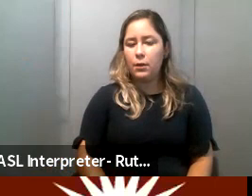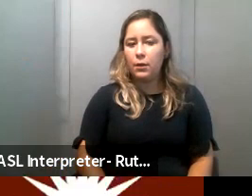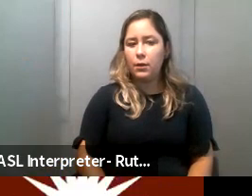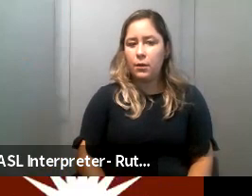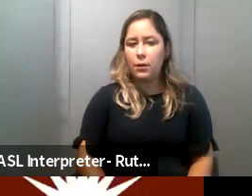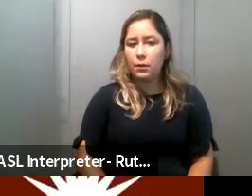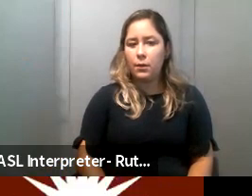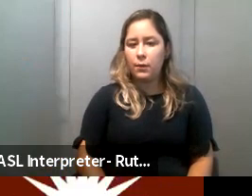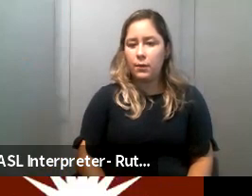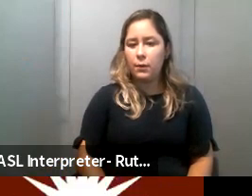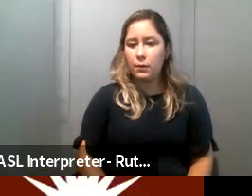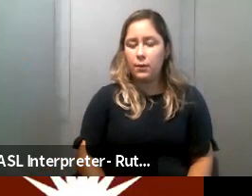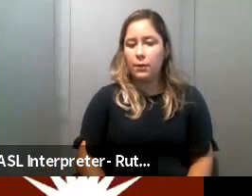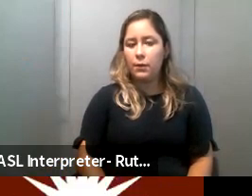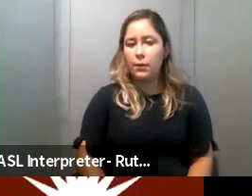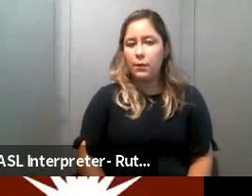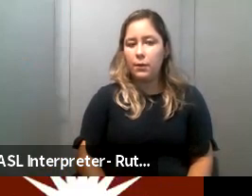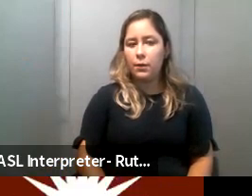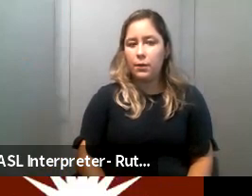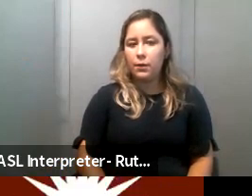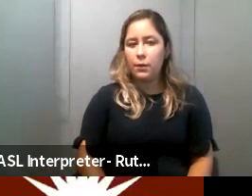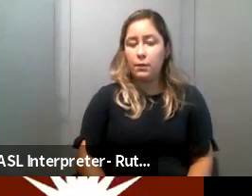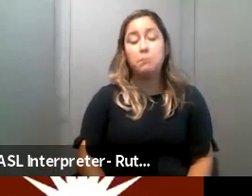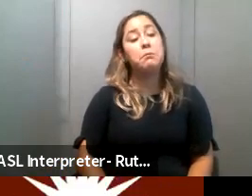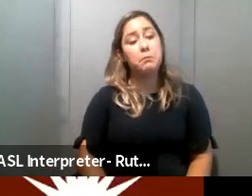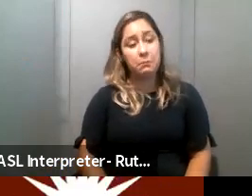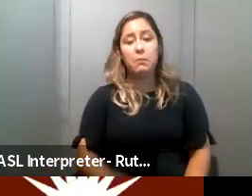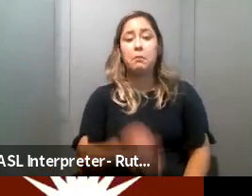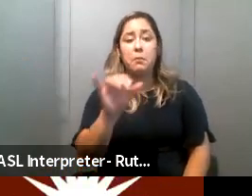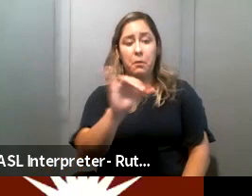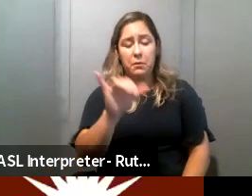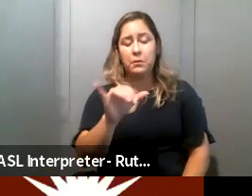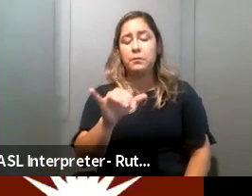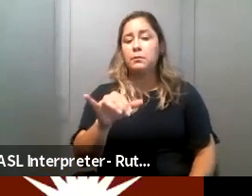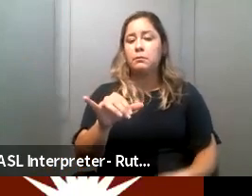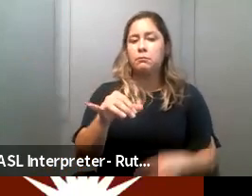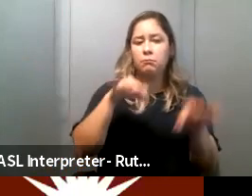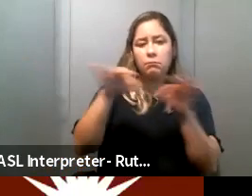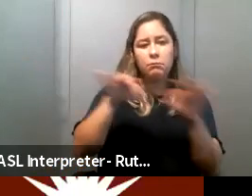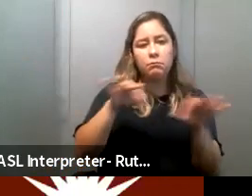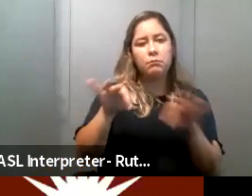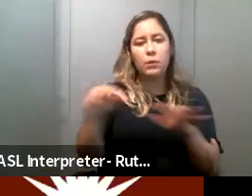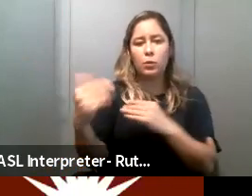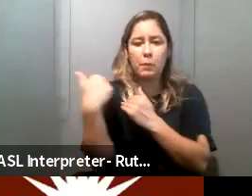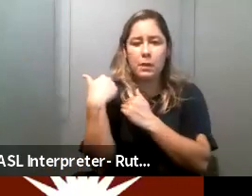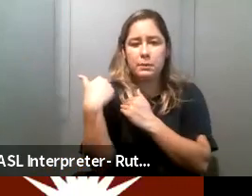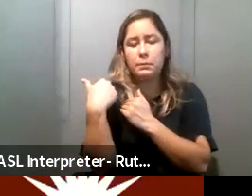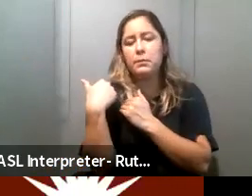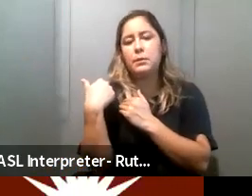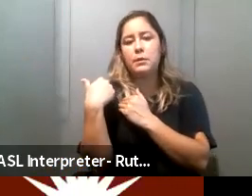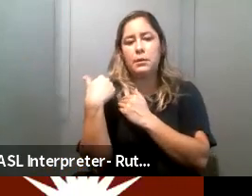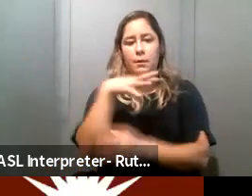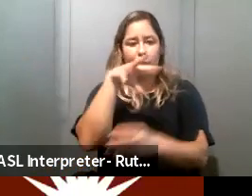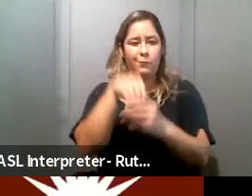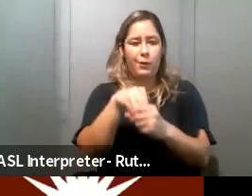Al mismo tiempo, pues, hablar de esas responsabilidades que conllevan a ser partes de